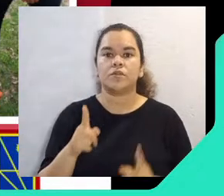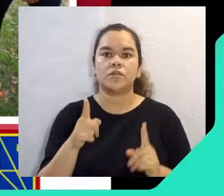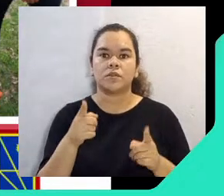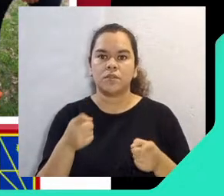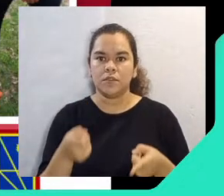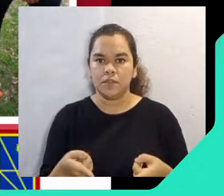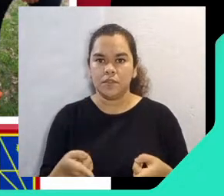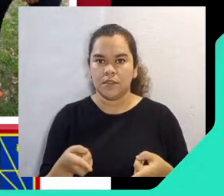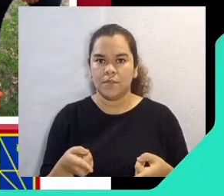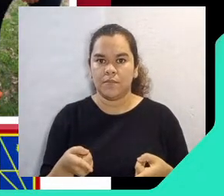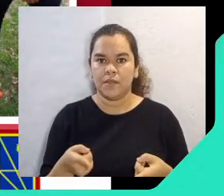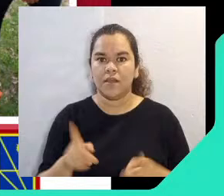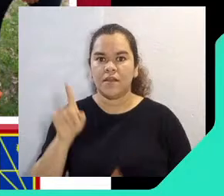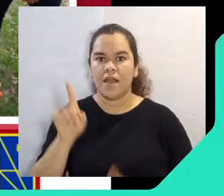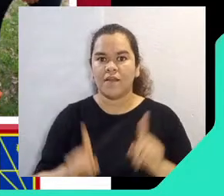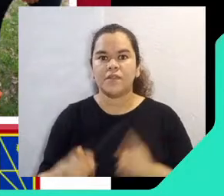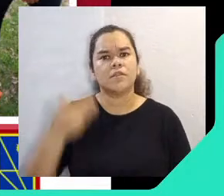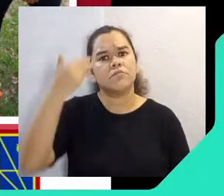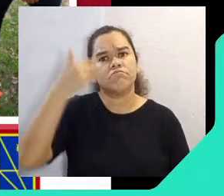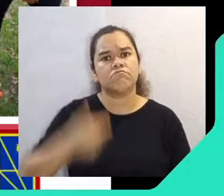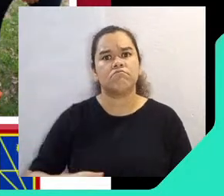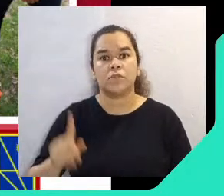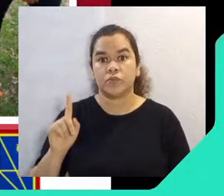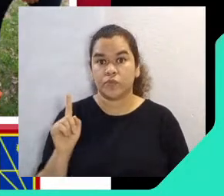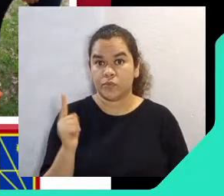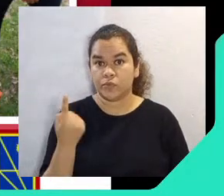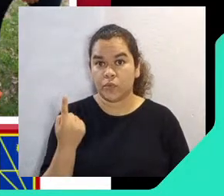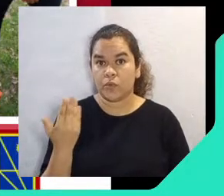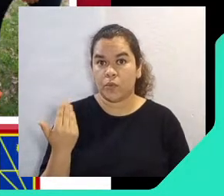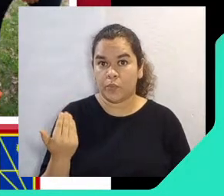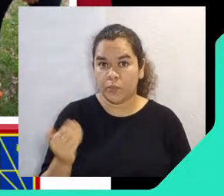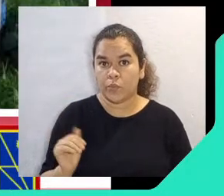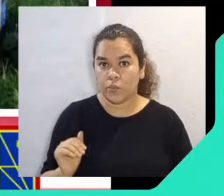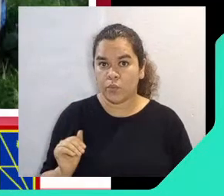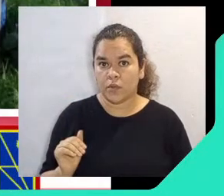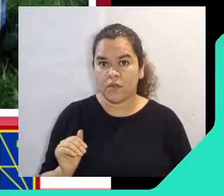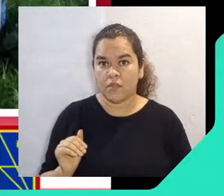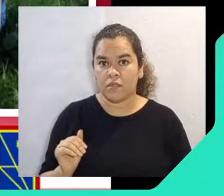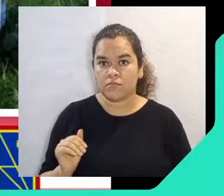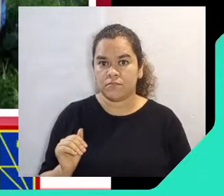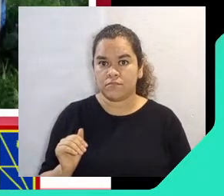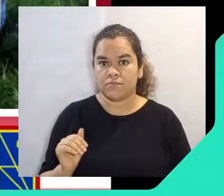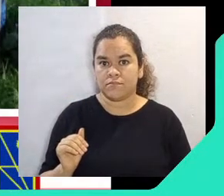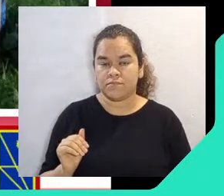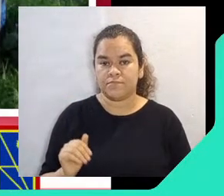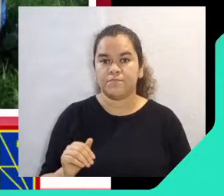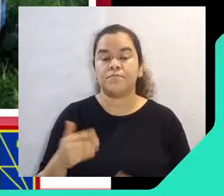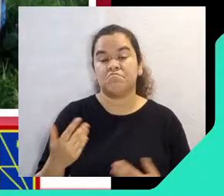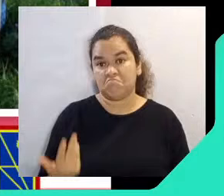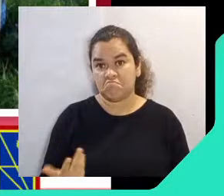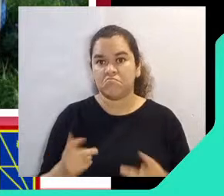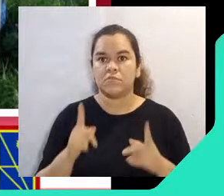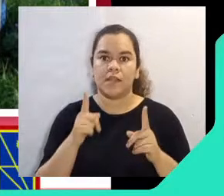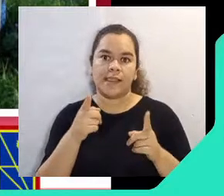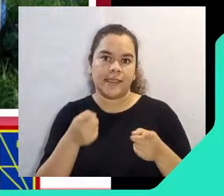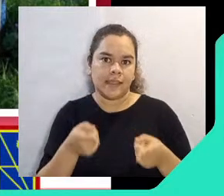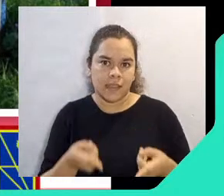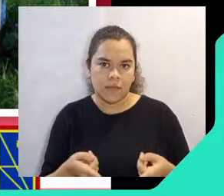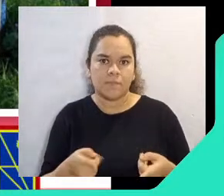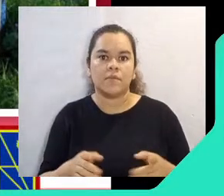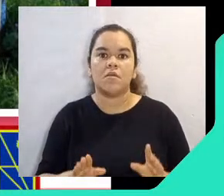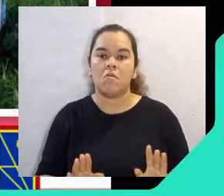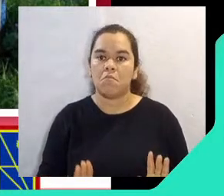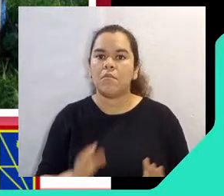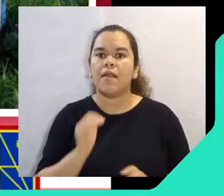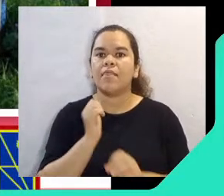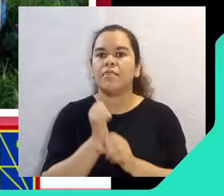ser nuestro propio jefe, es decir, trabajar en forma independiente. También podemos realizar